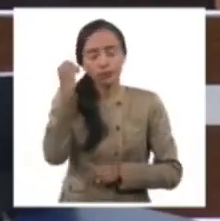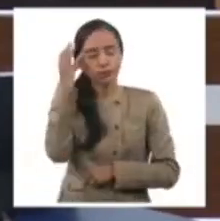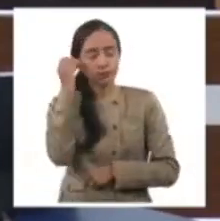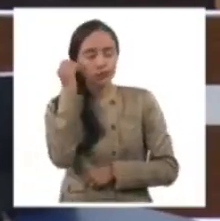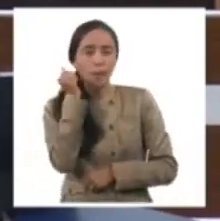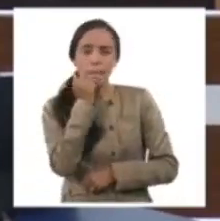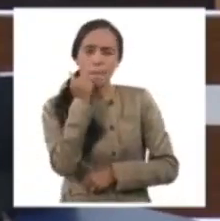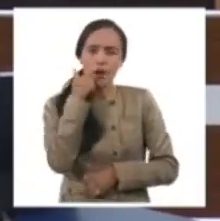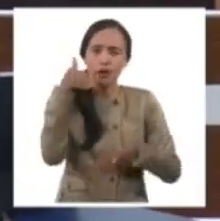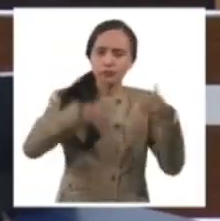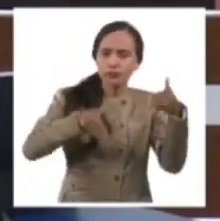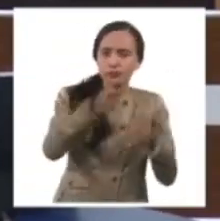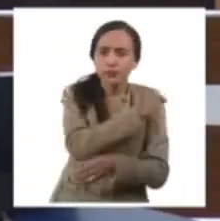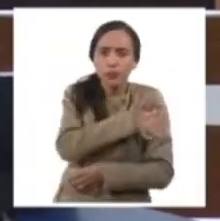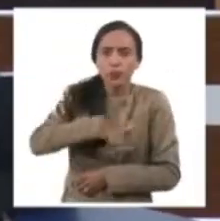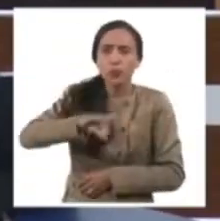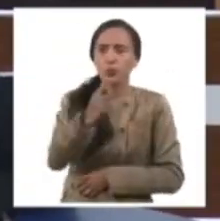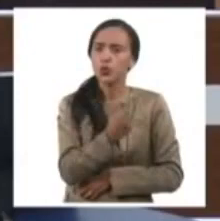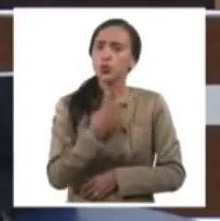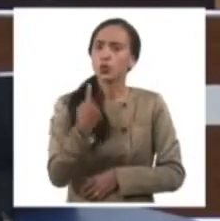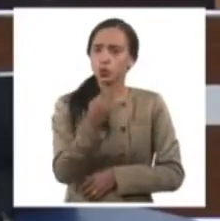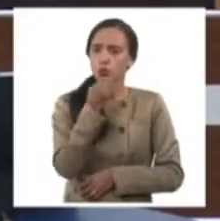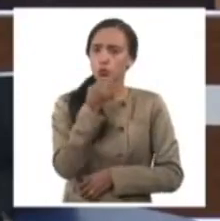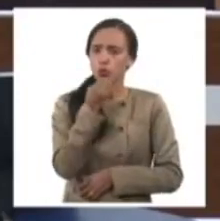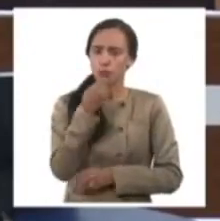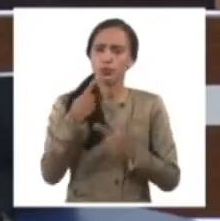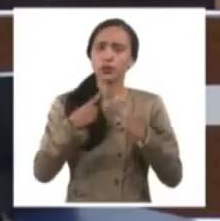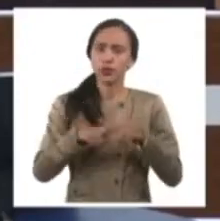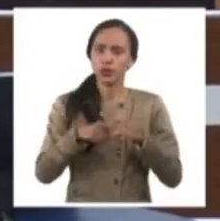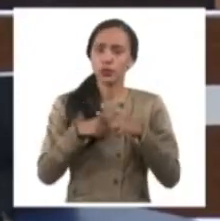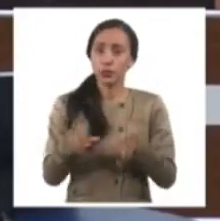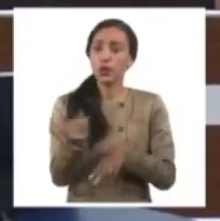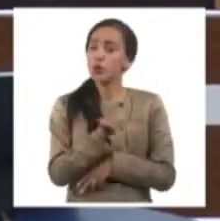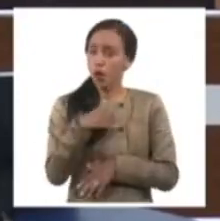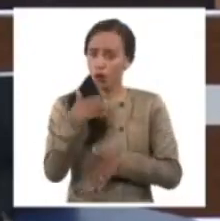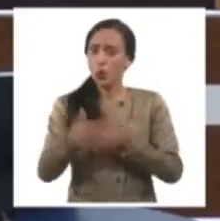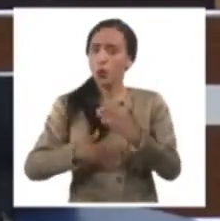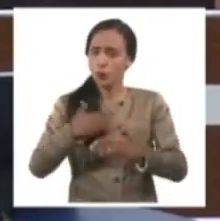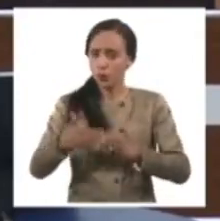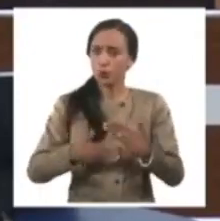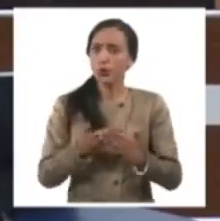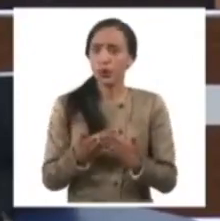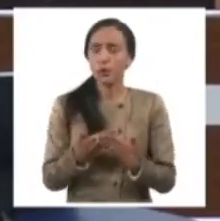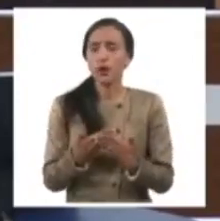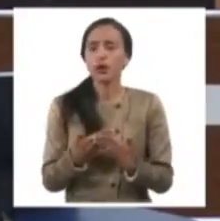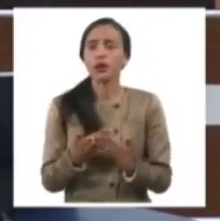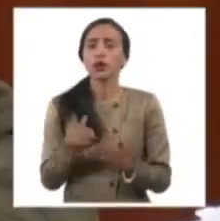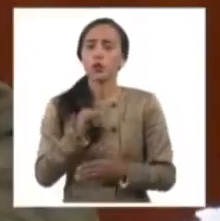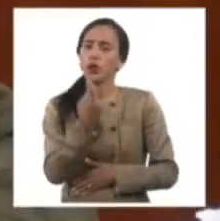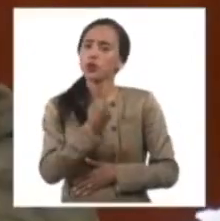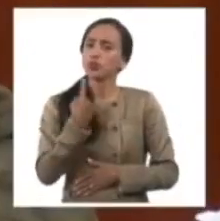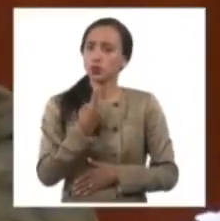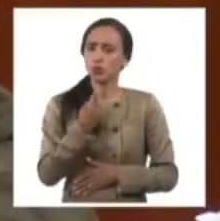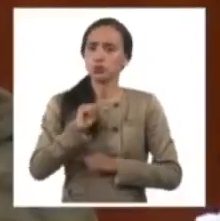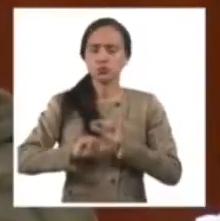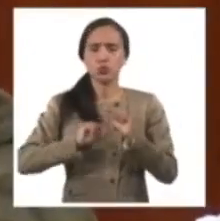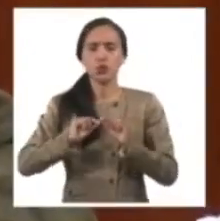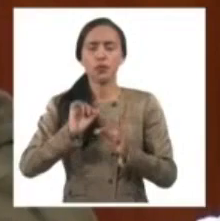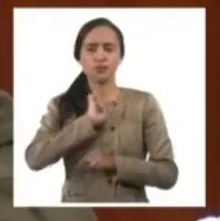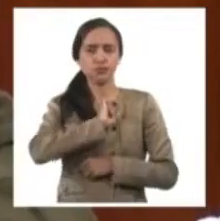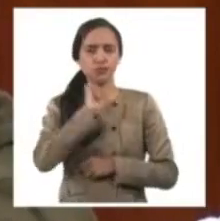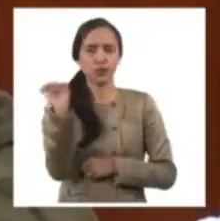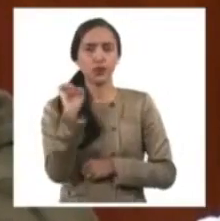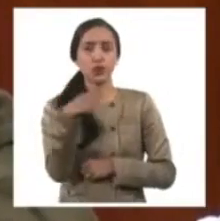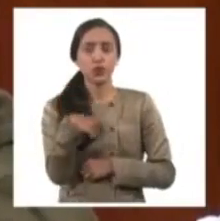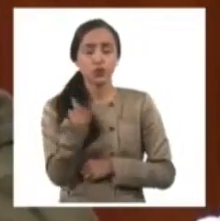más participación popular, nosotros vamos a vencer también estas adversidades y vamos a seguir adelante. Y nosotros lo que tenemos que tener